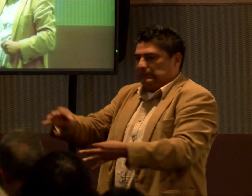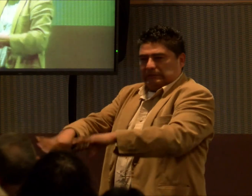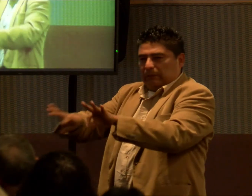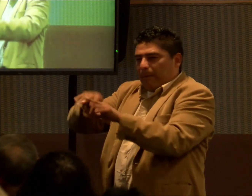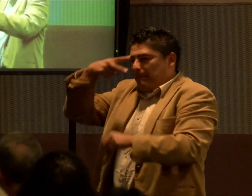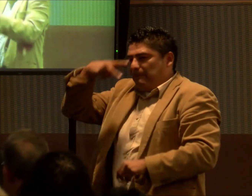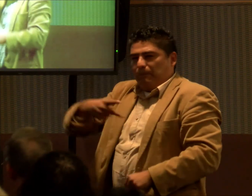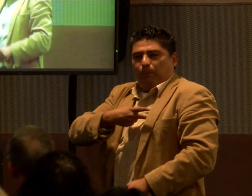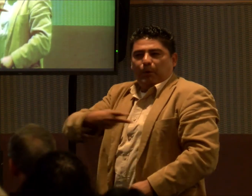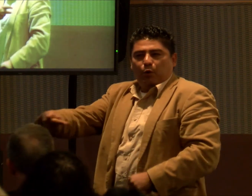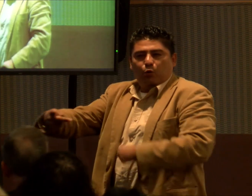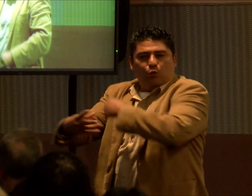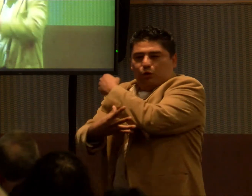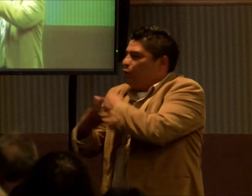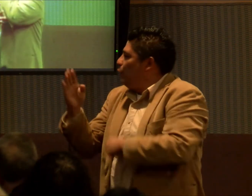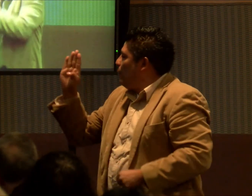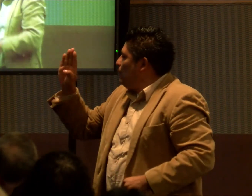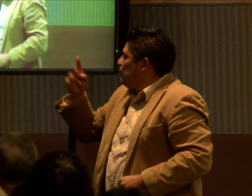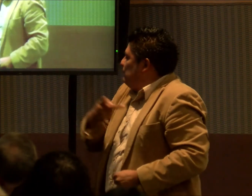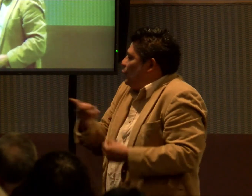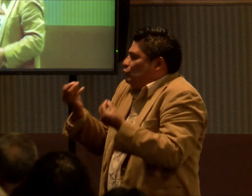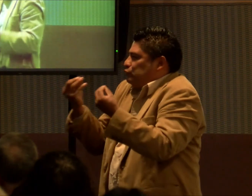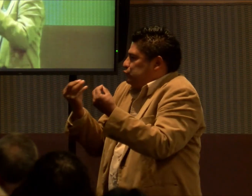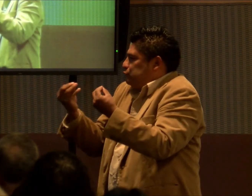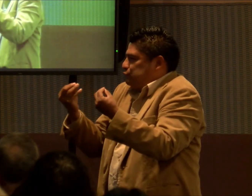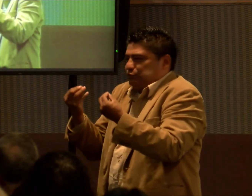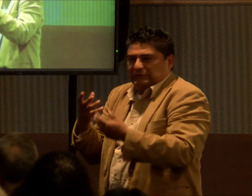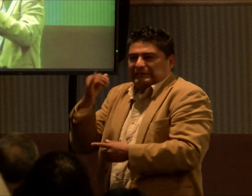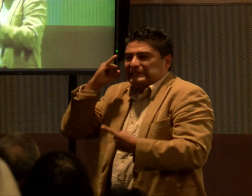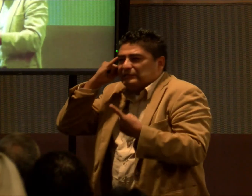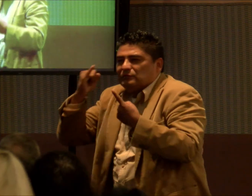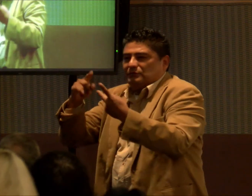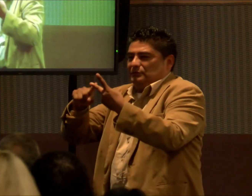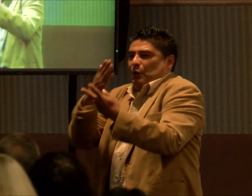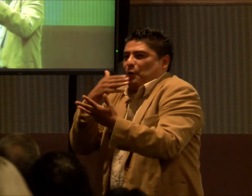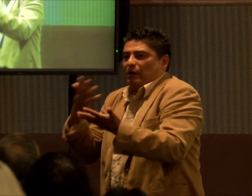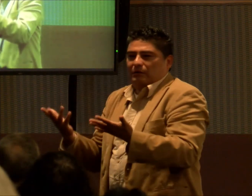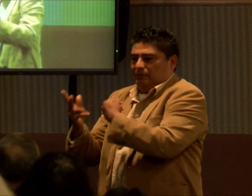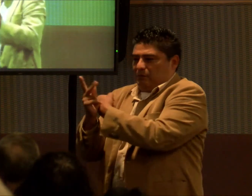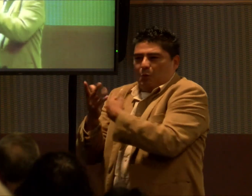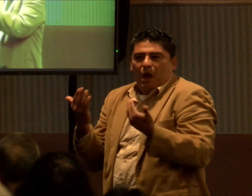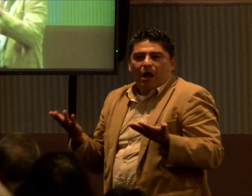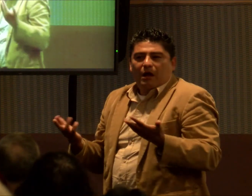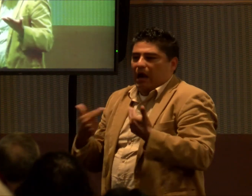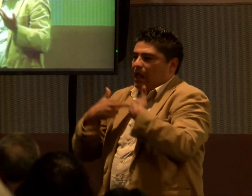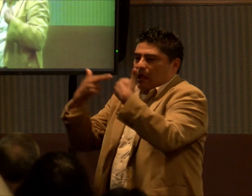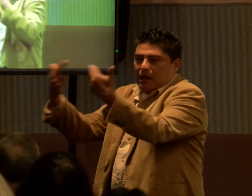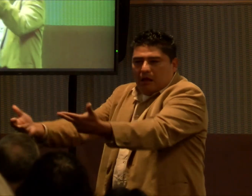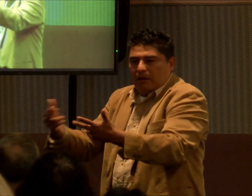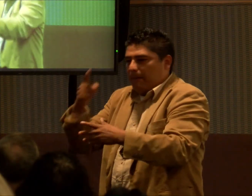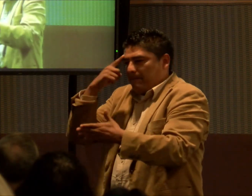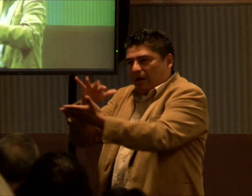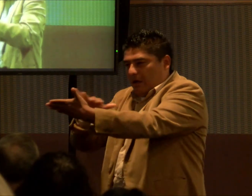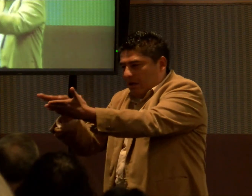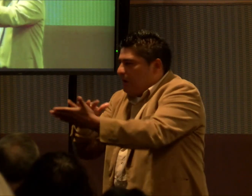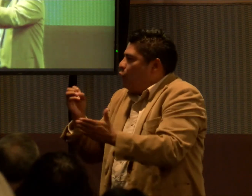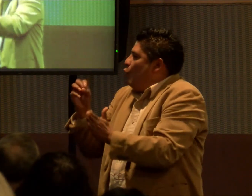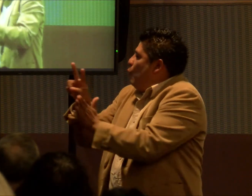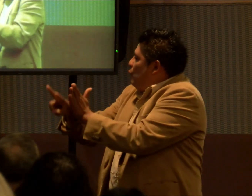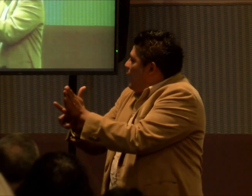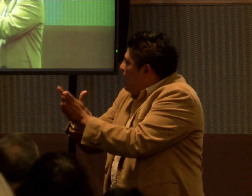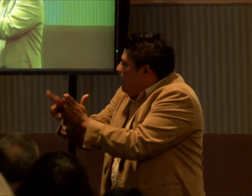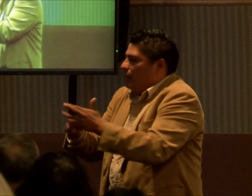ahorita que veo a Ernesto como líder, como persona, además él es licenciado también, es una gran persona, y decirles que desde niños que